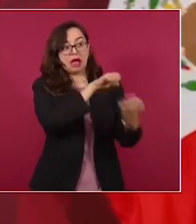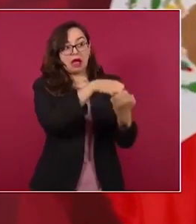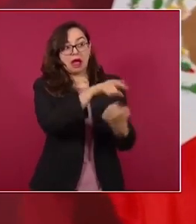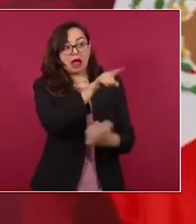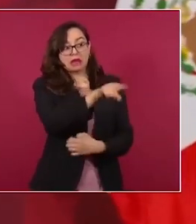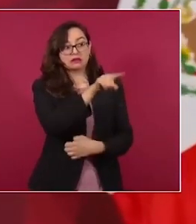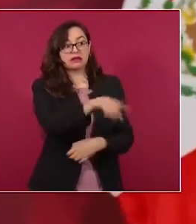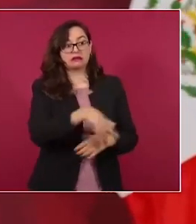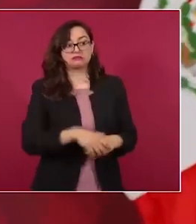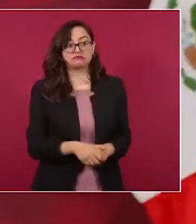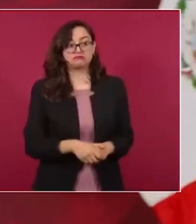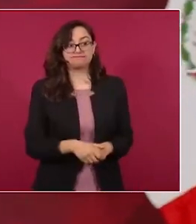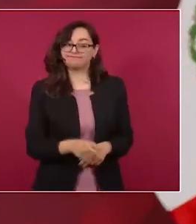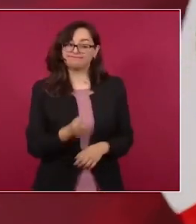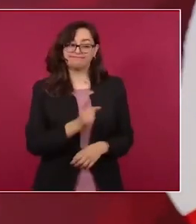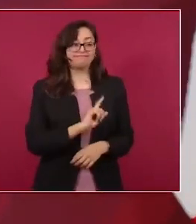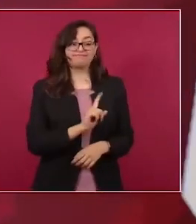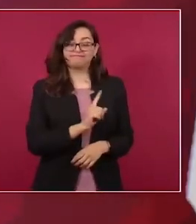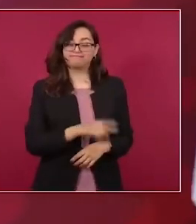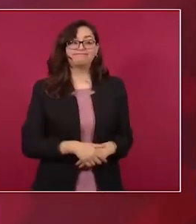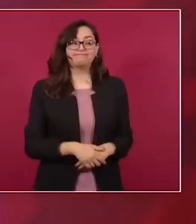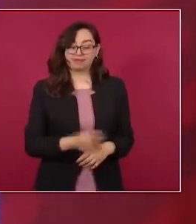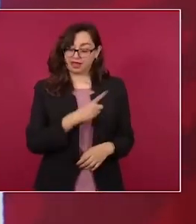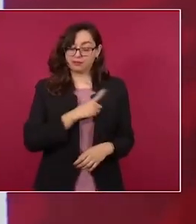Hay periodistas